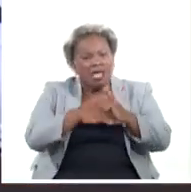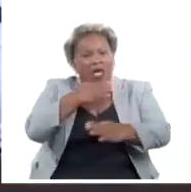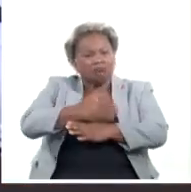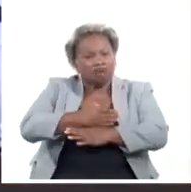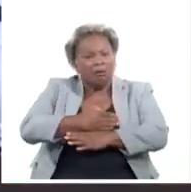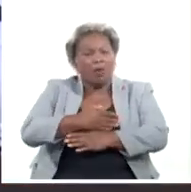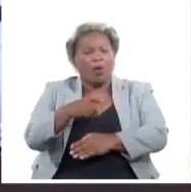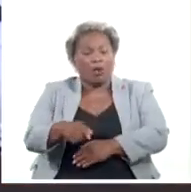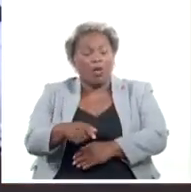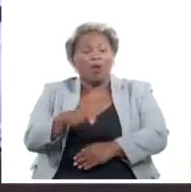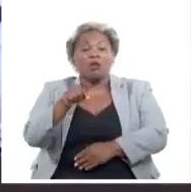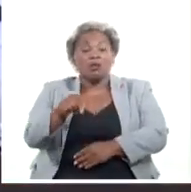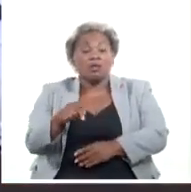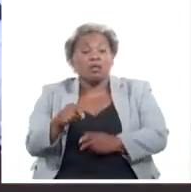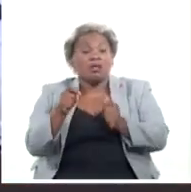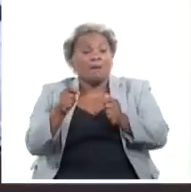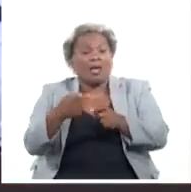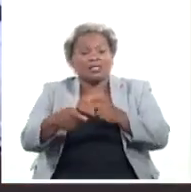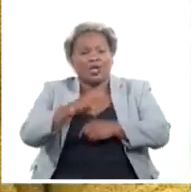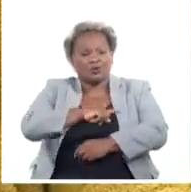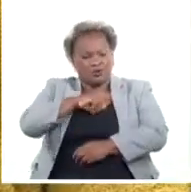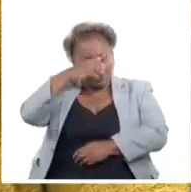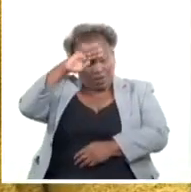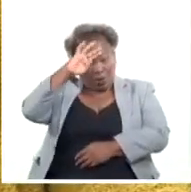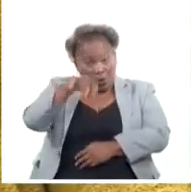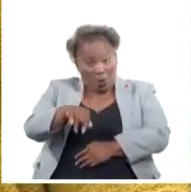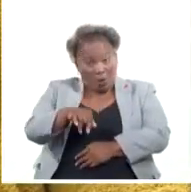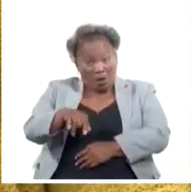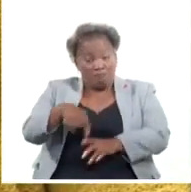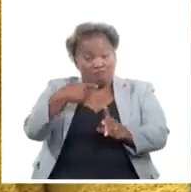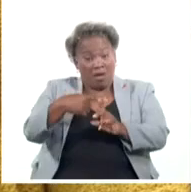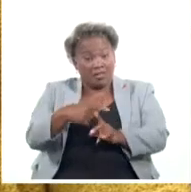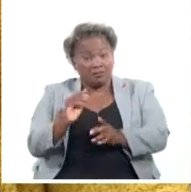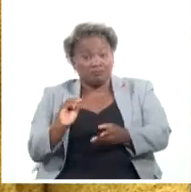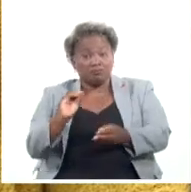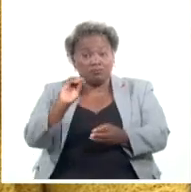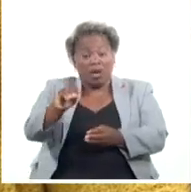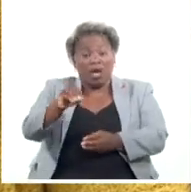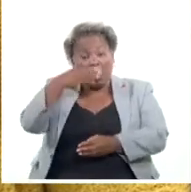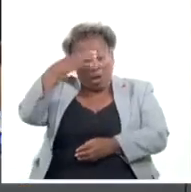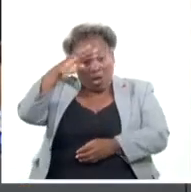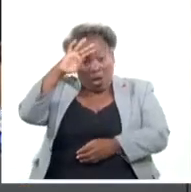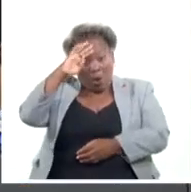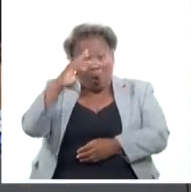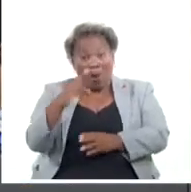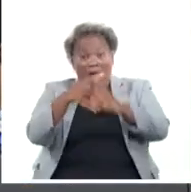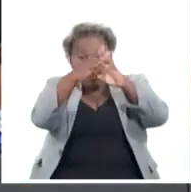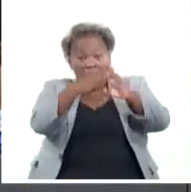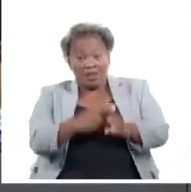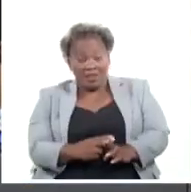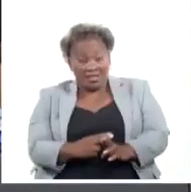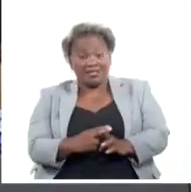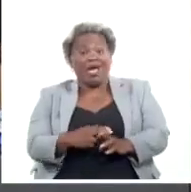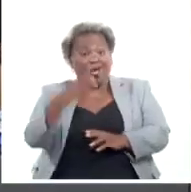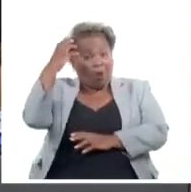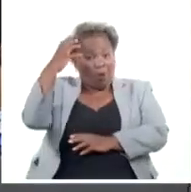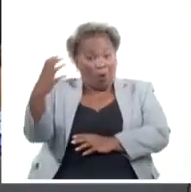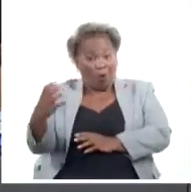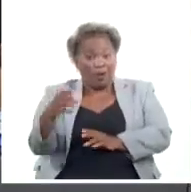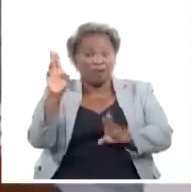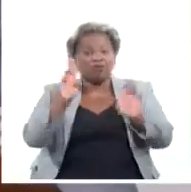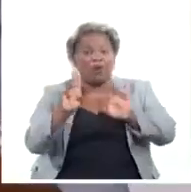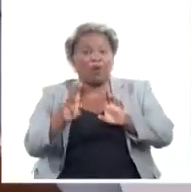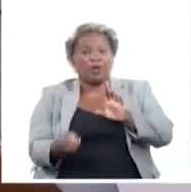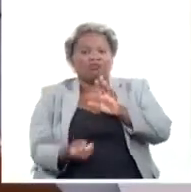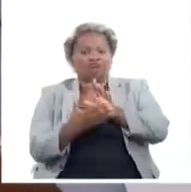de campañas subversivas, además de la insistencia de colocar a Cuba en la espuria lista de estados que patrocinan el terrorismo.